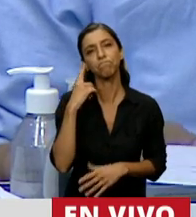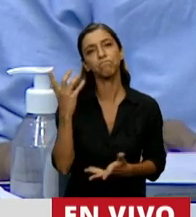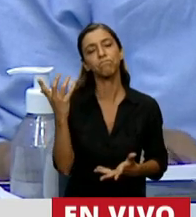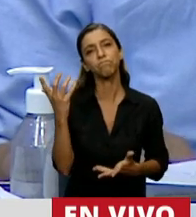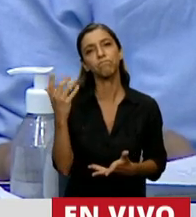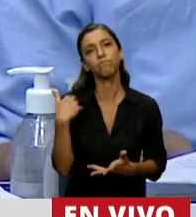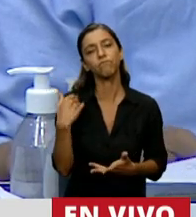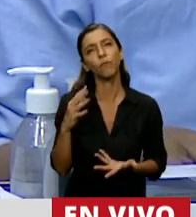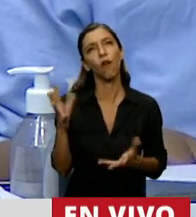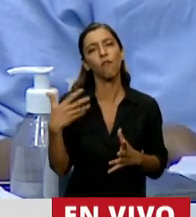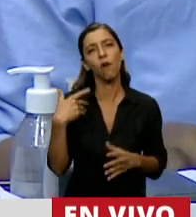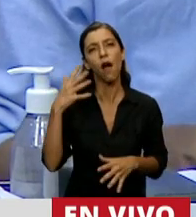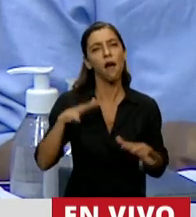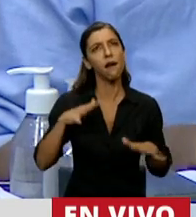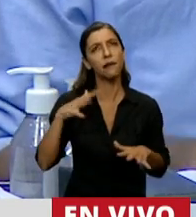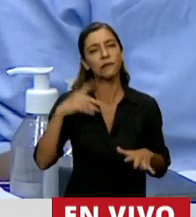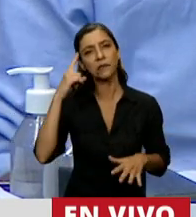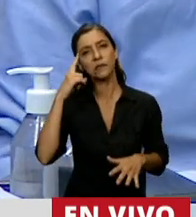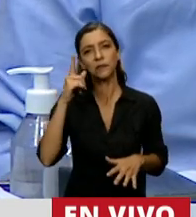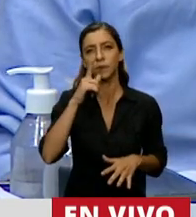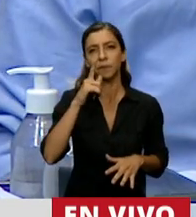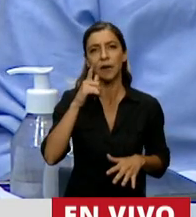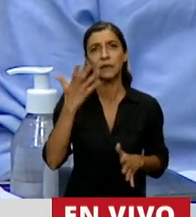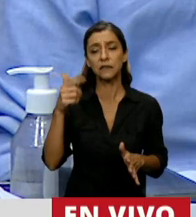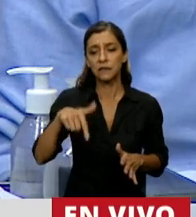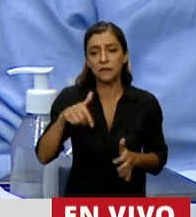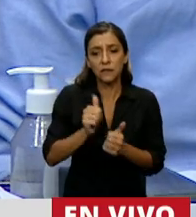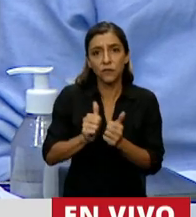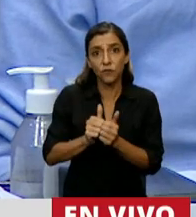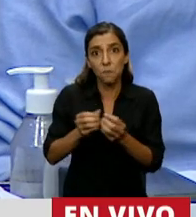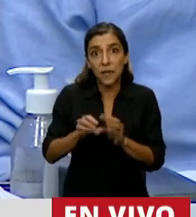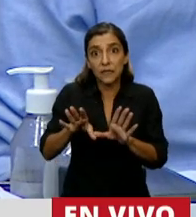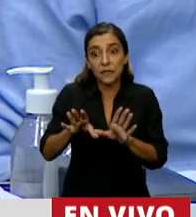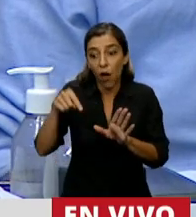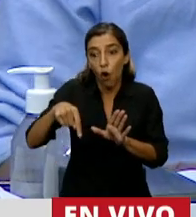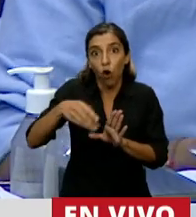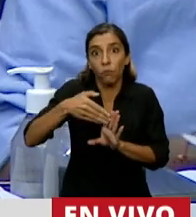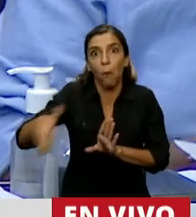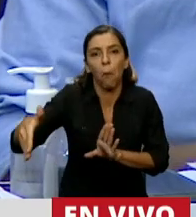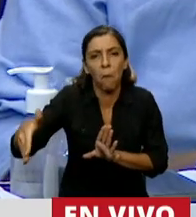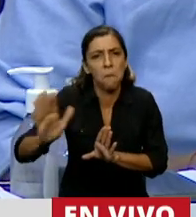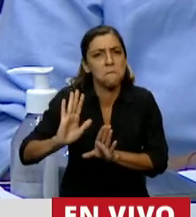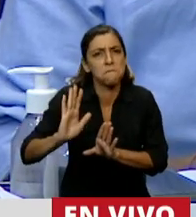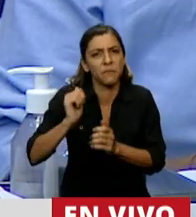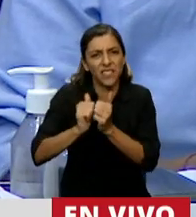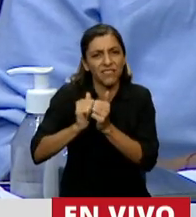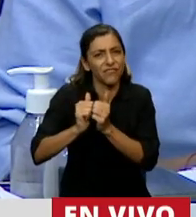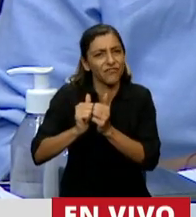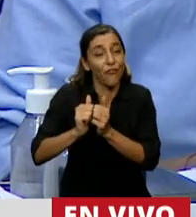pensaba como a veces parece que la historia comenzara hoy siempre, ¿no? O a veces eso intentan